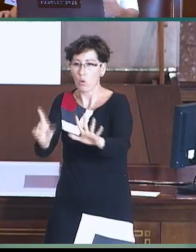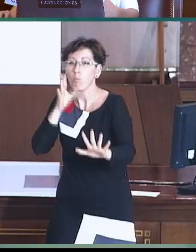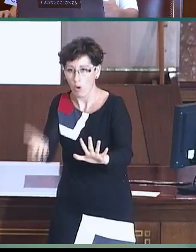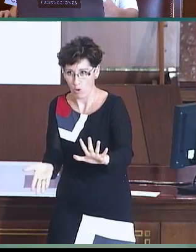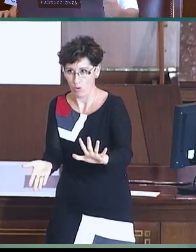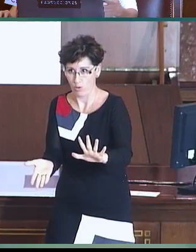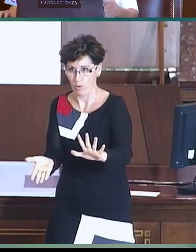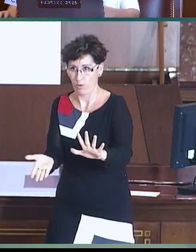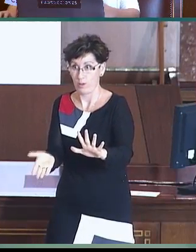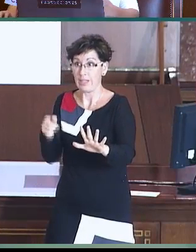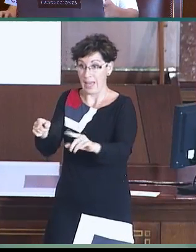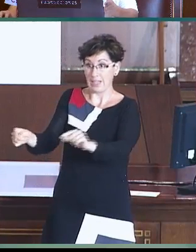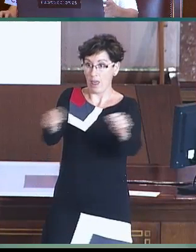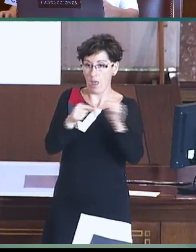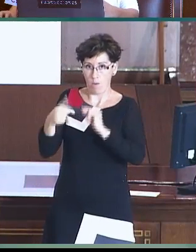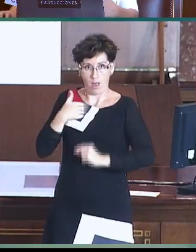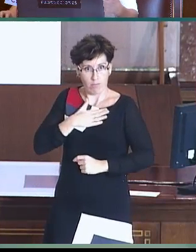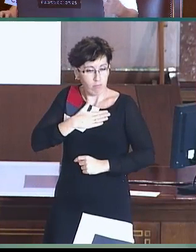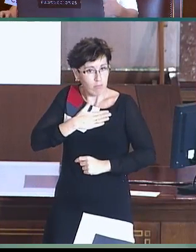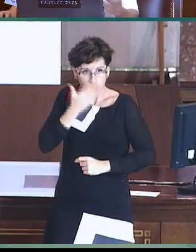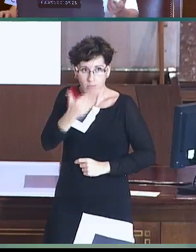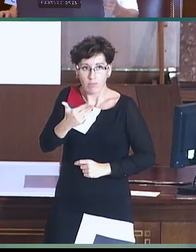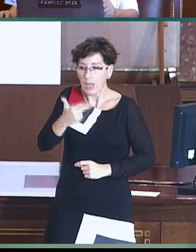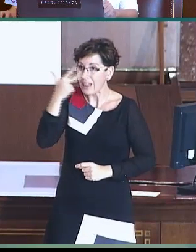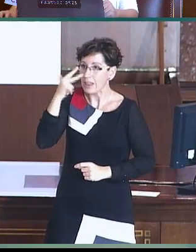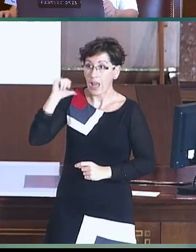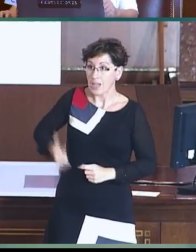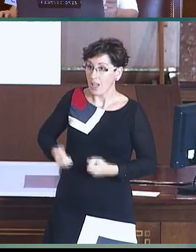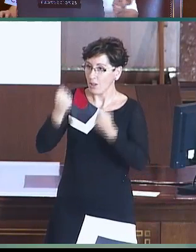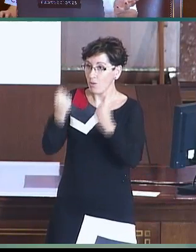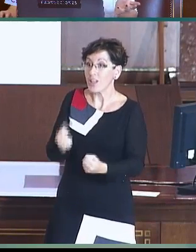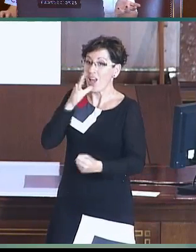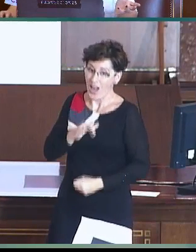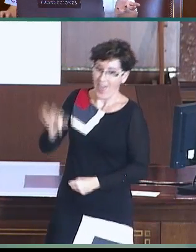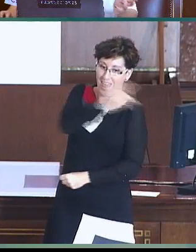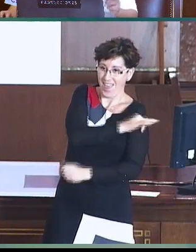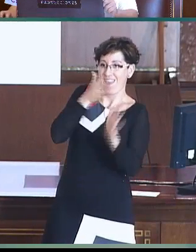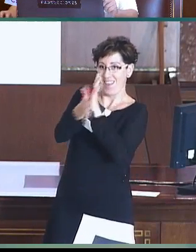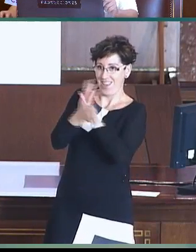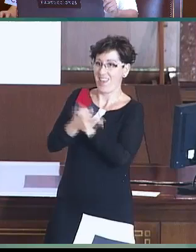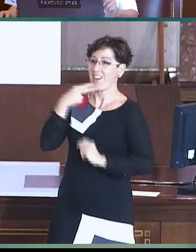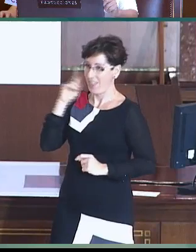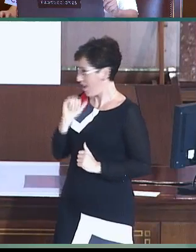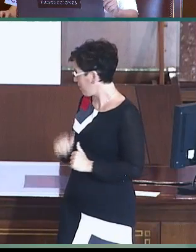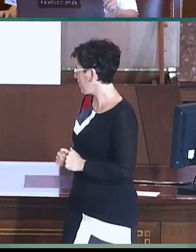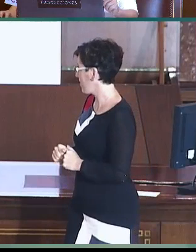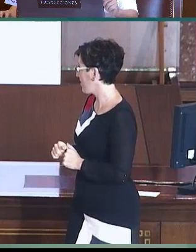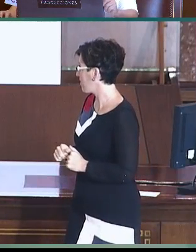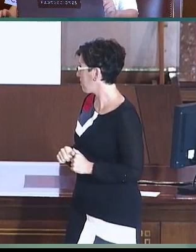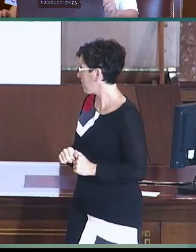este debate, que a mí personalmente me parece súper interesante, es el que os va a contar mi compañero Nízar.